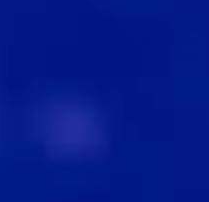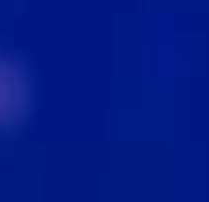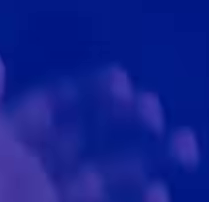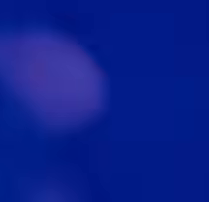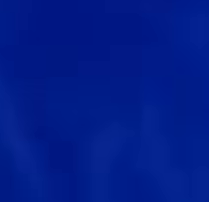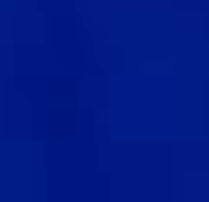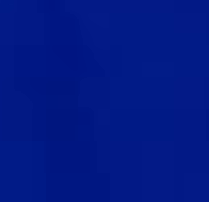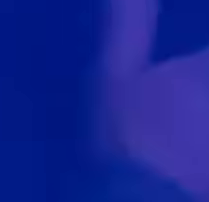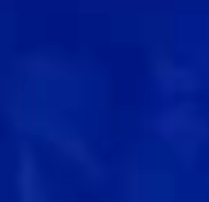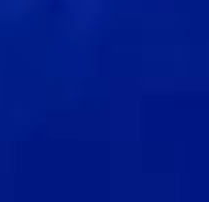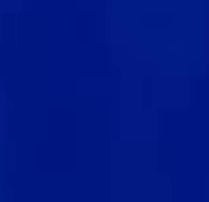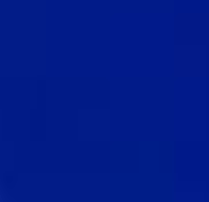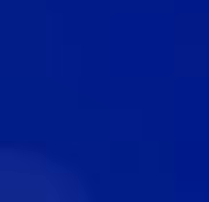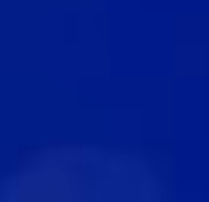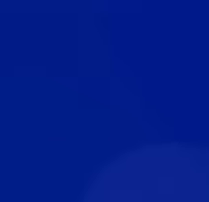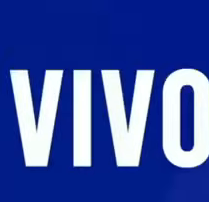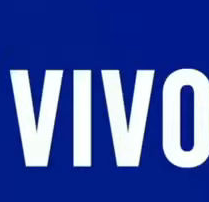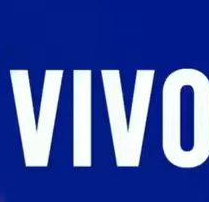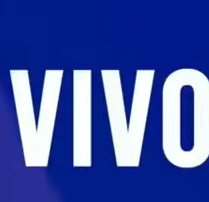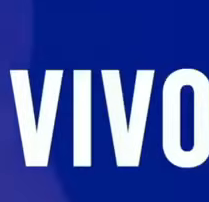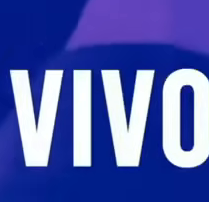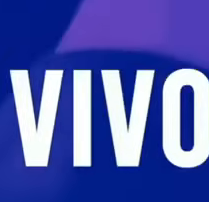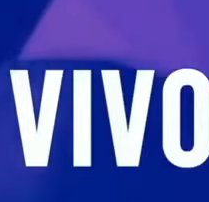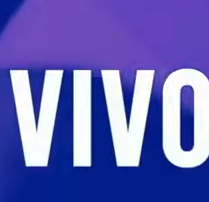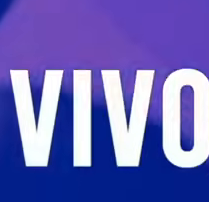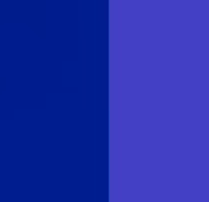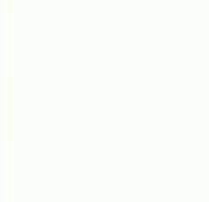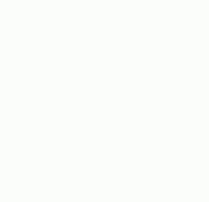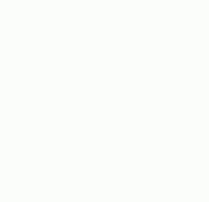servicio devocional de hoy viernes, en vivo,